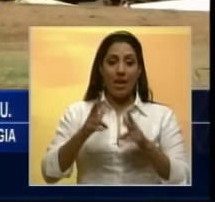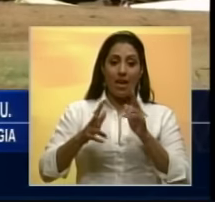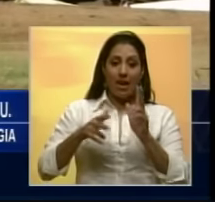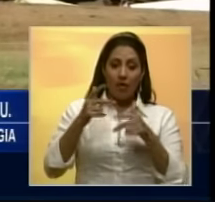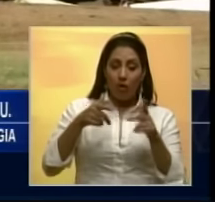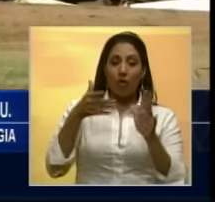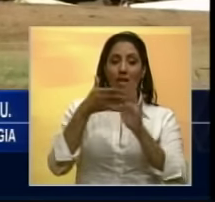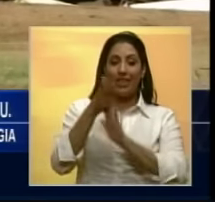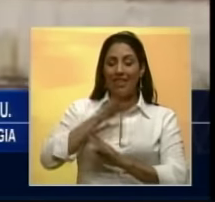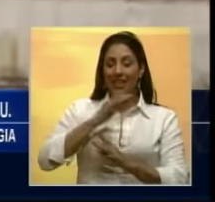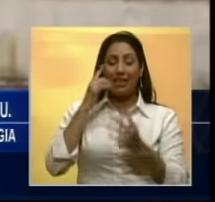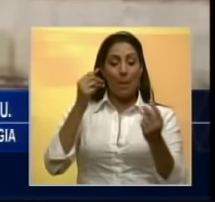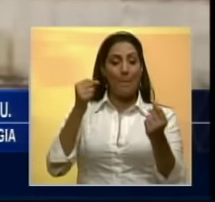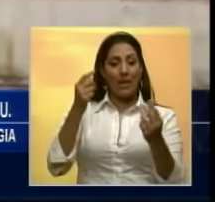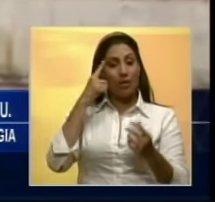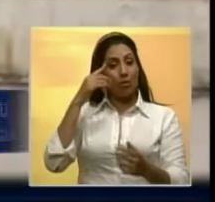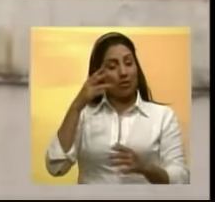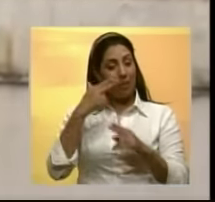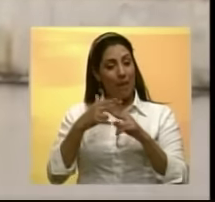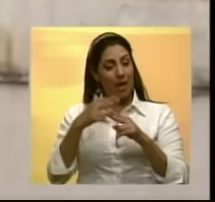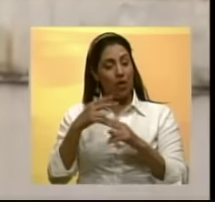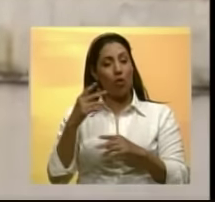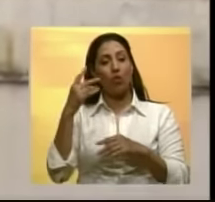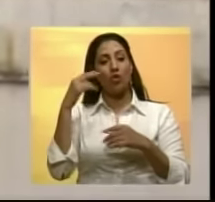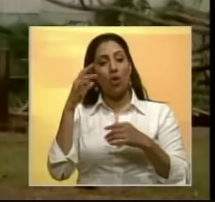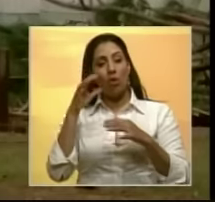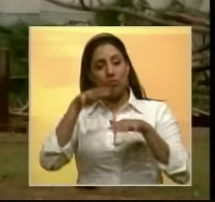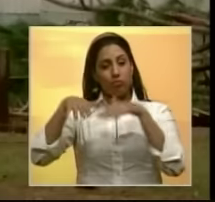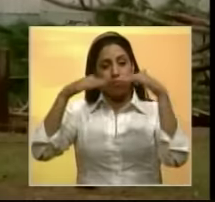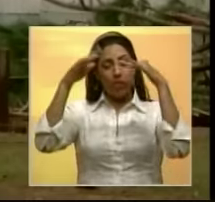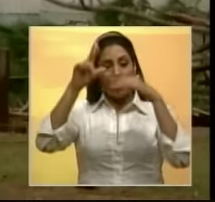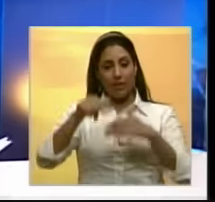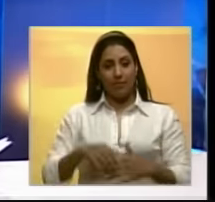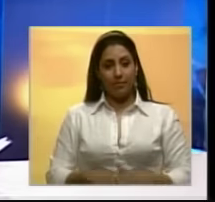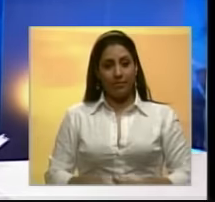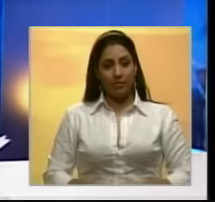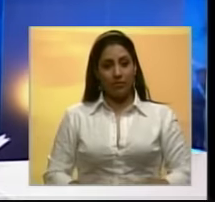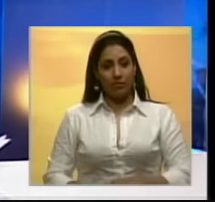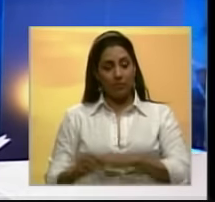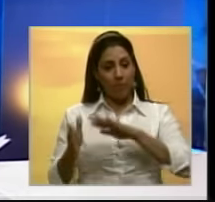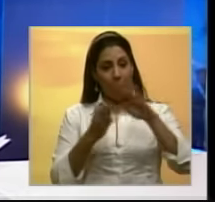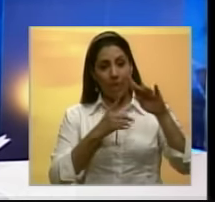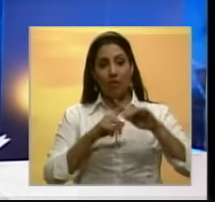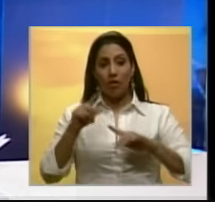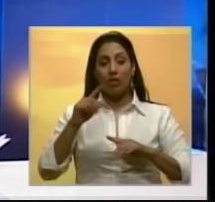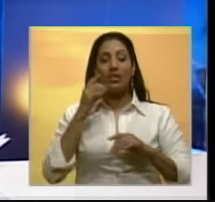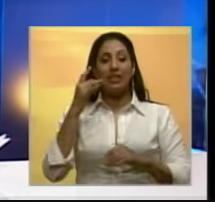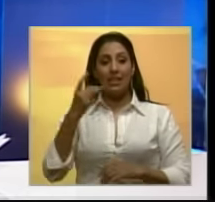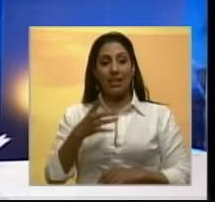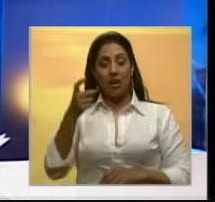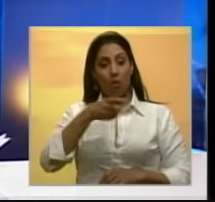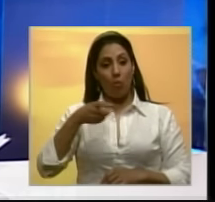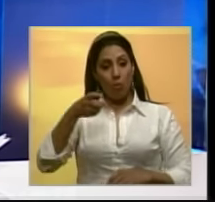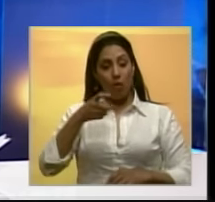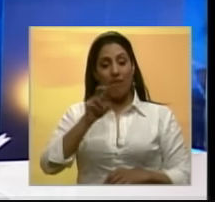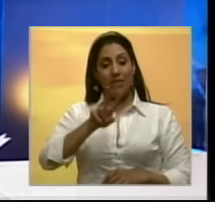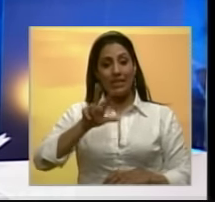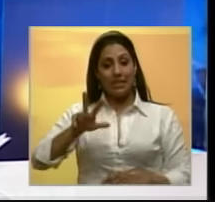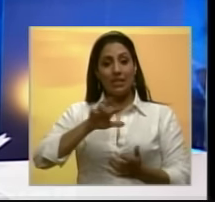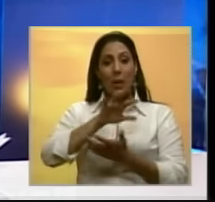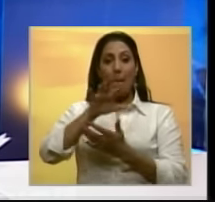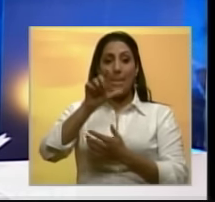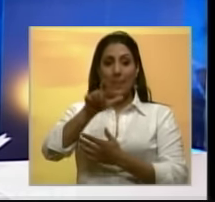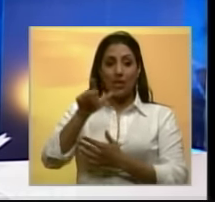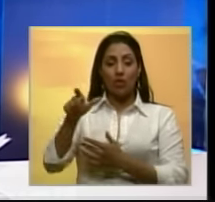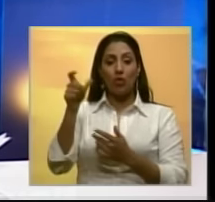también se encuentran bajo alerta por amenaza de tornados e inundaciones. En Italia continúa la búsqueda de las 23